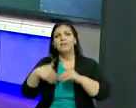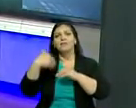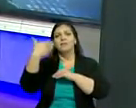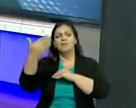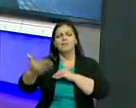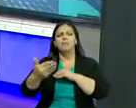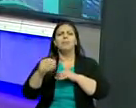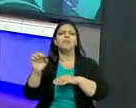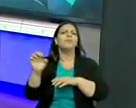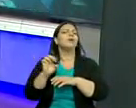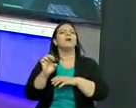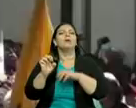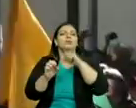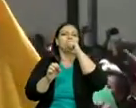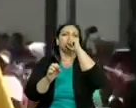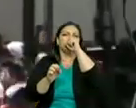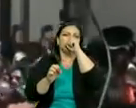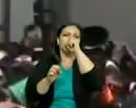Veamos.